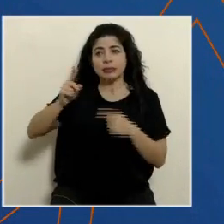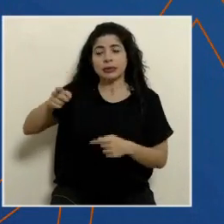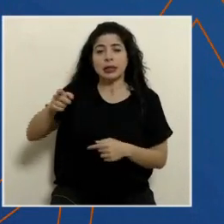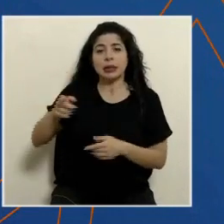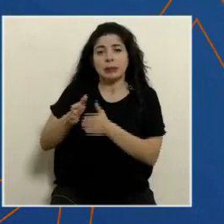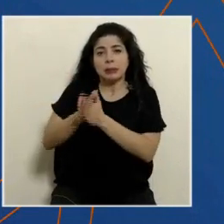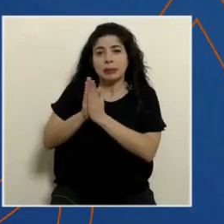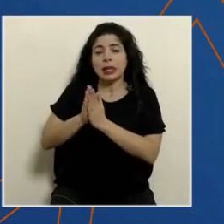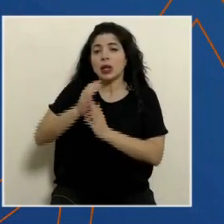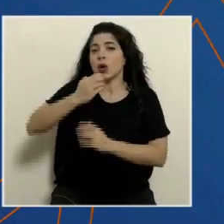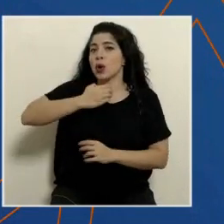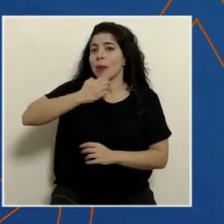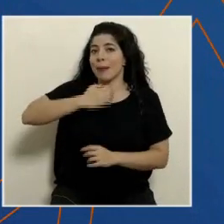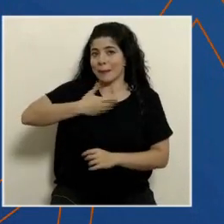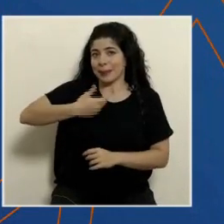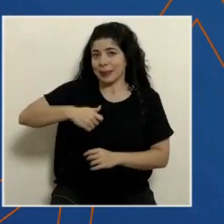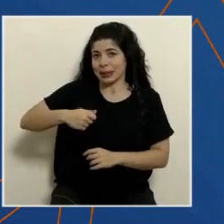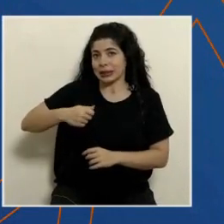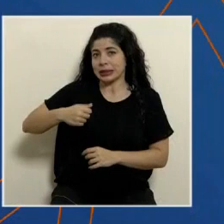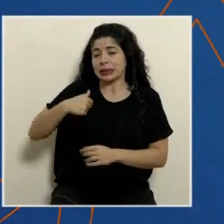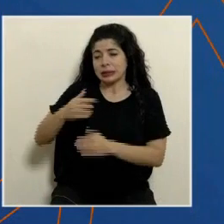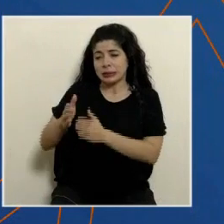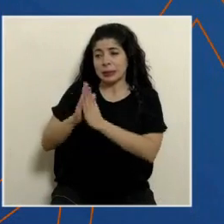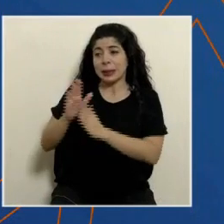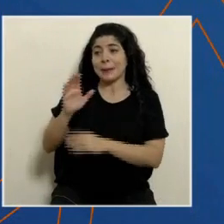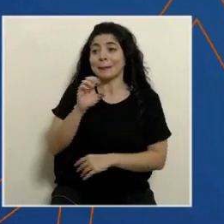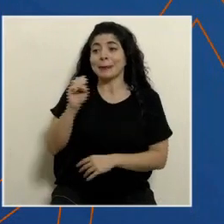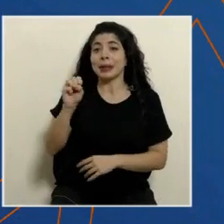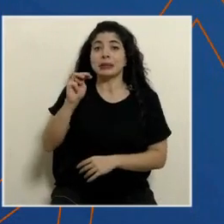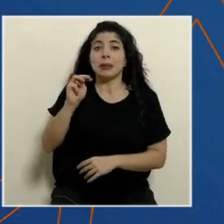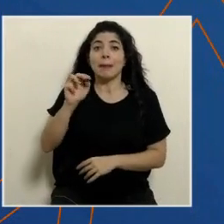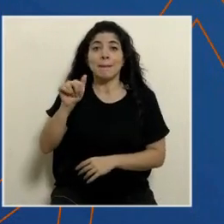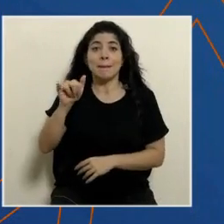Macaya, el presidente de la Caja, para que durante el mes de mayo